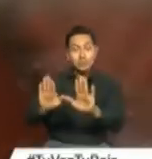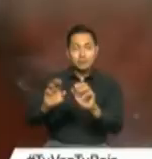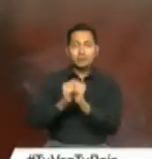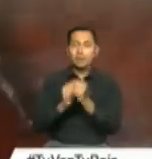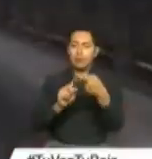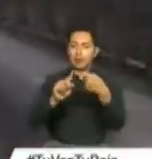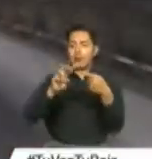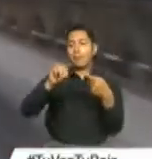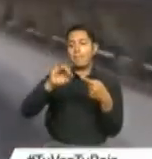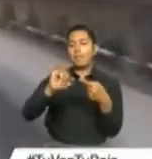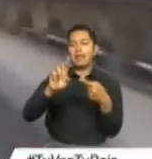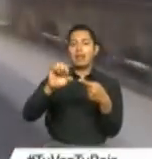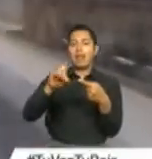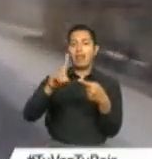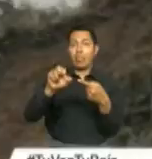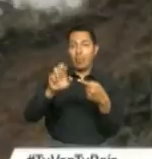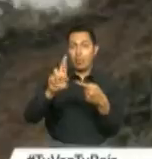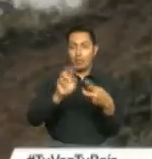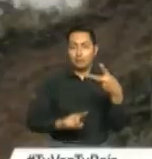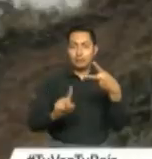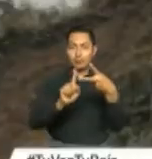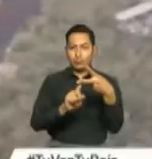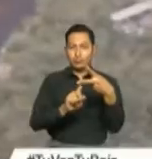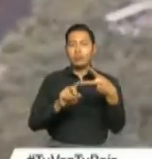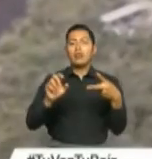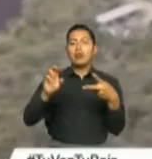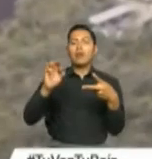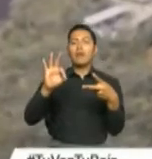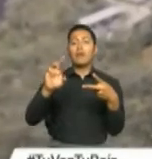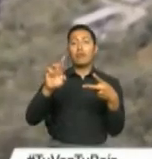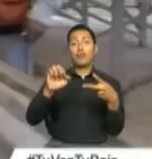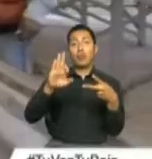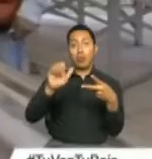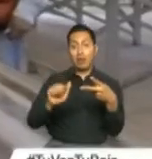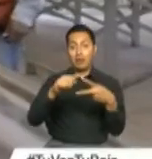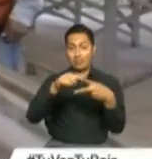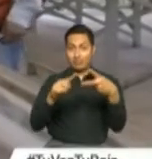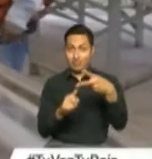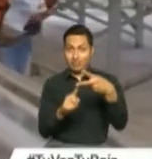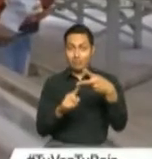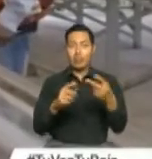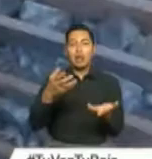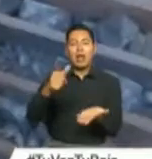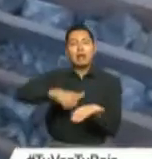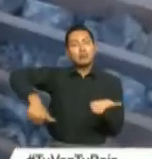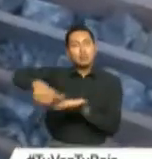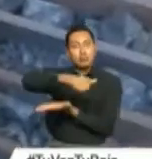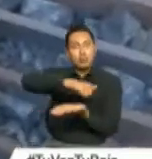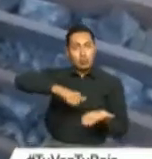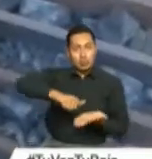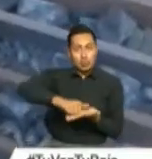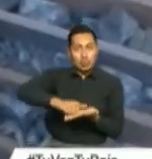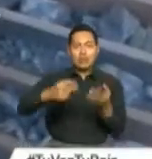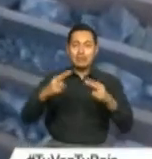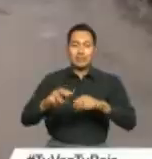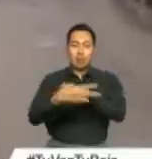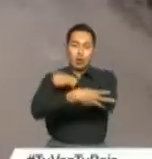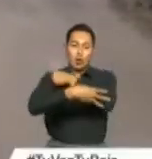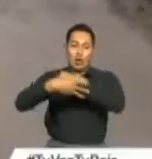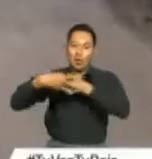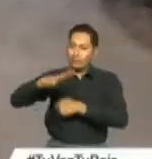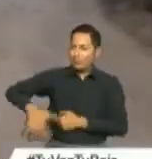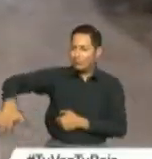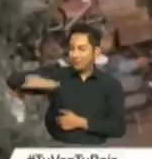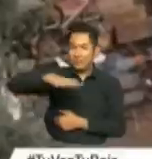del Norte, ubicados en Zamora Chinchipe y Río Blanco en Azuay, actualmente se encuentran en la etapa de construcción de la mina, donde se